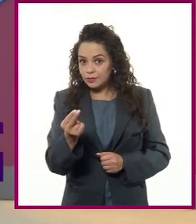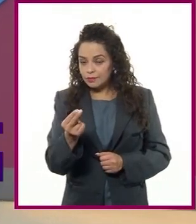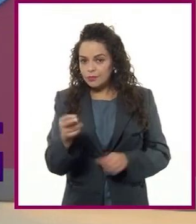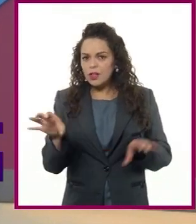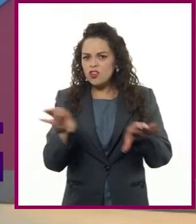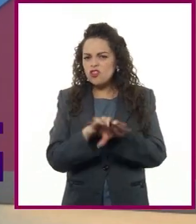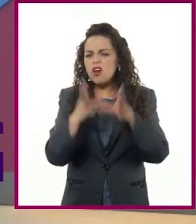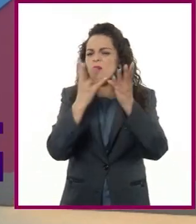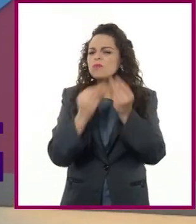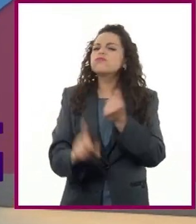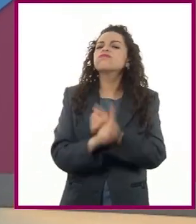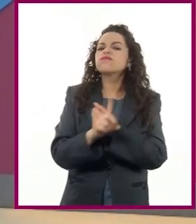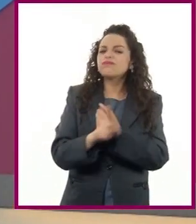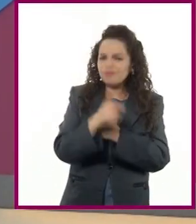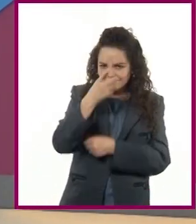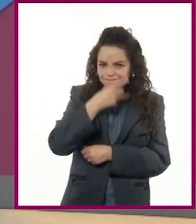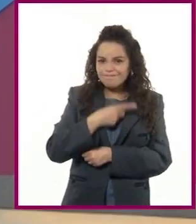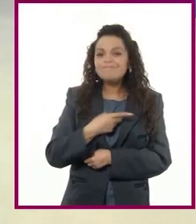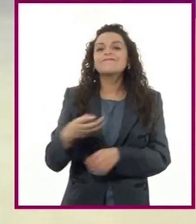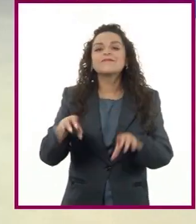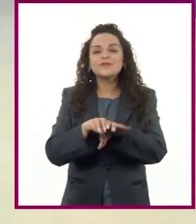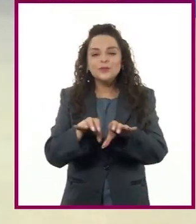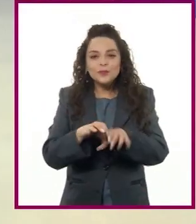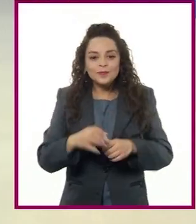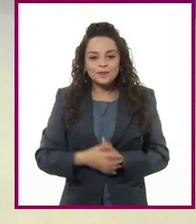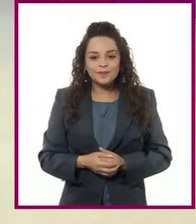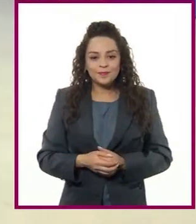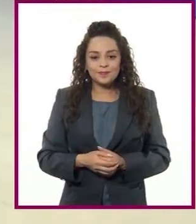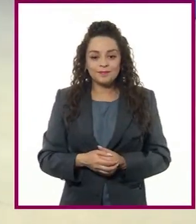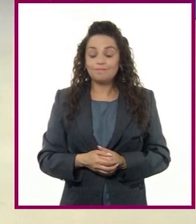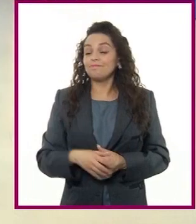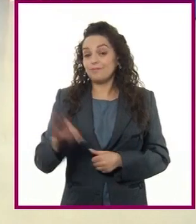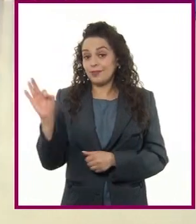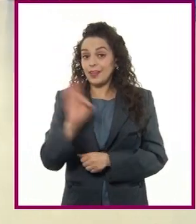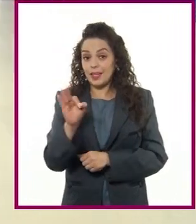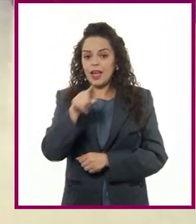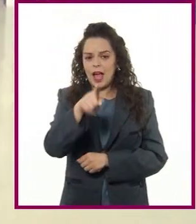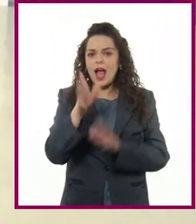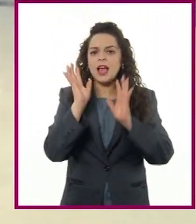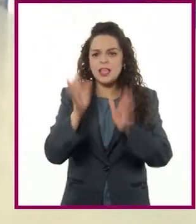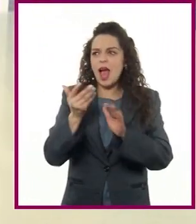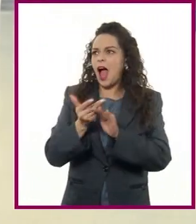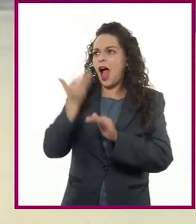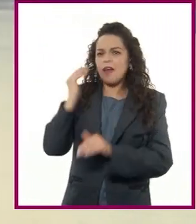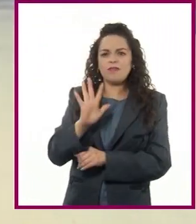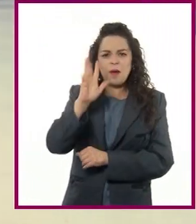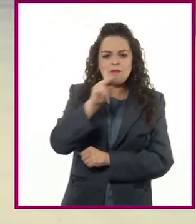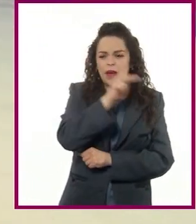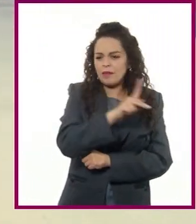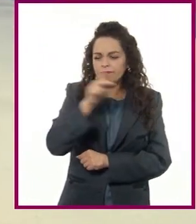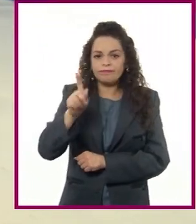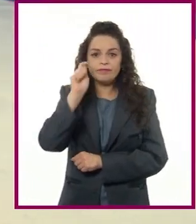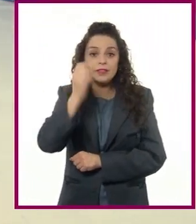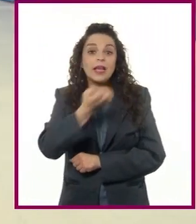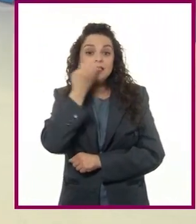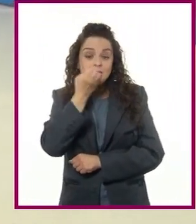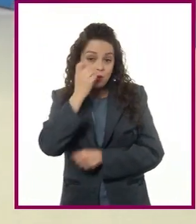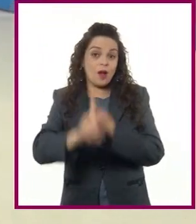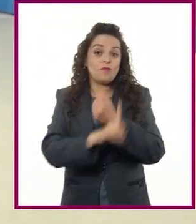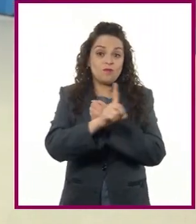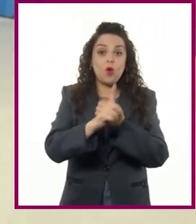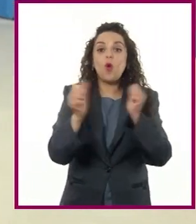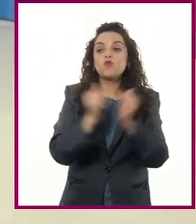lo resolverían? Probablemente han vivido alguna situación similar en sus escuelas, con